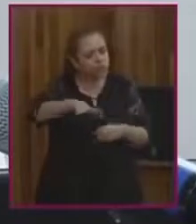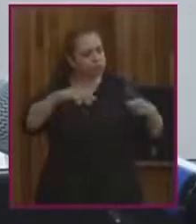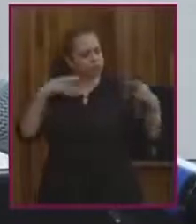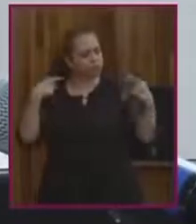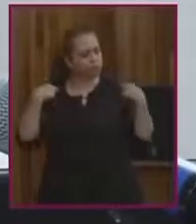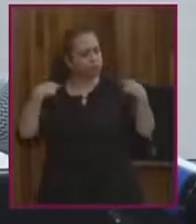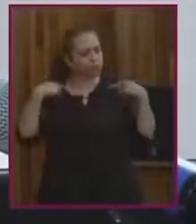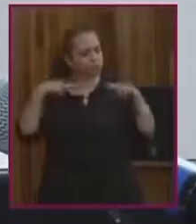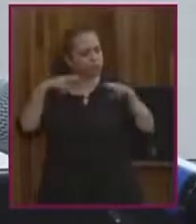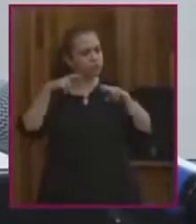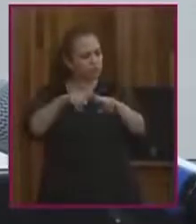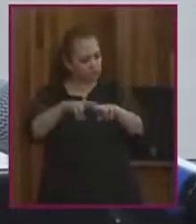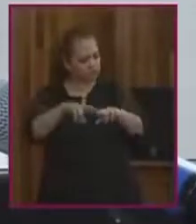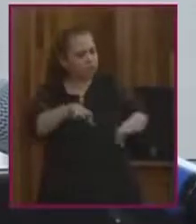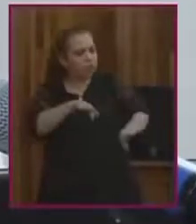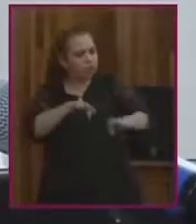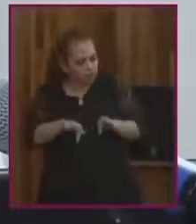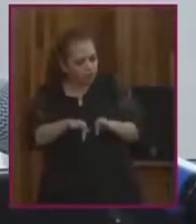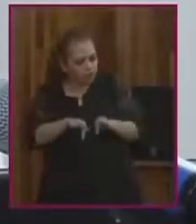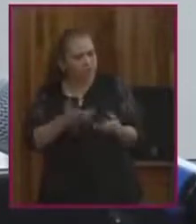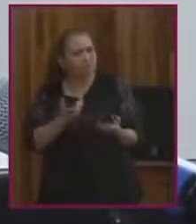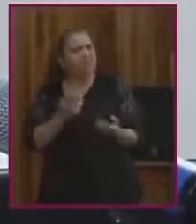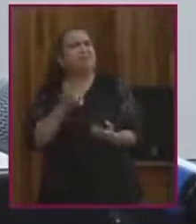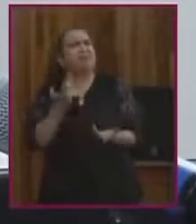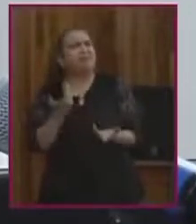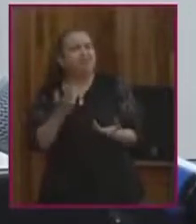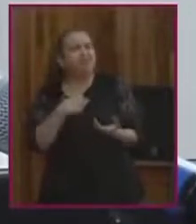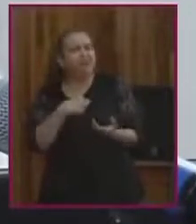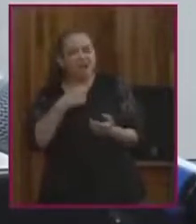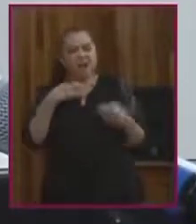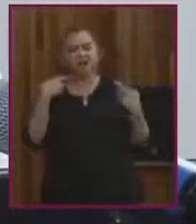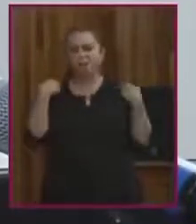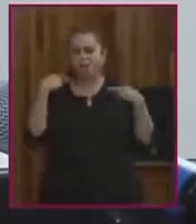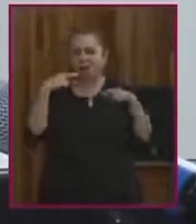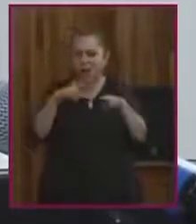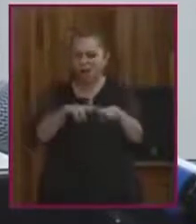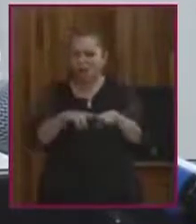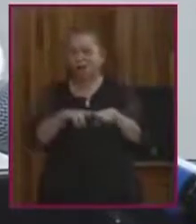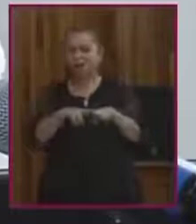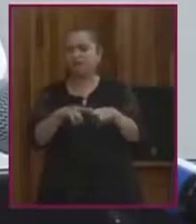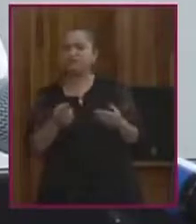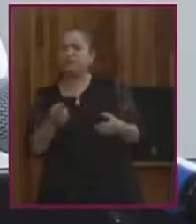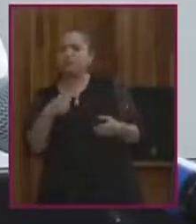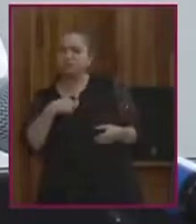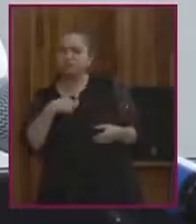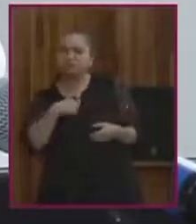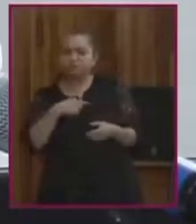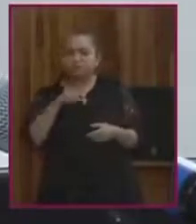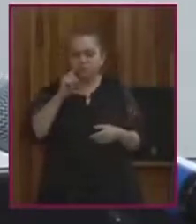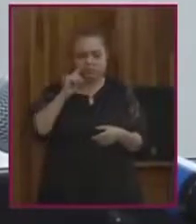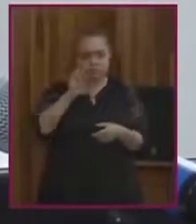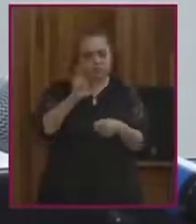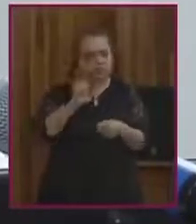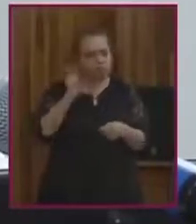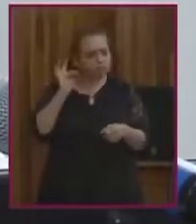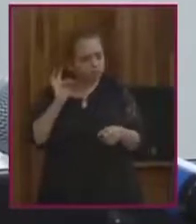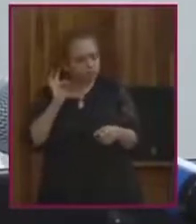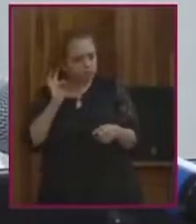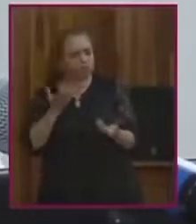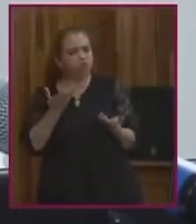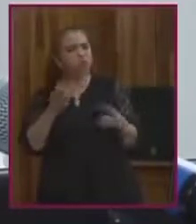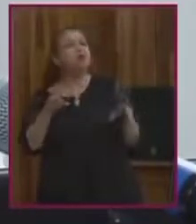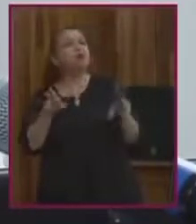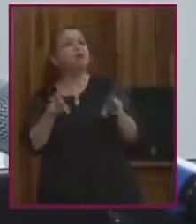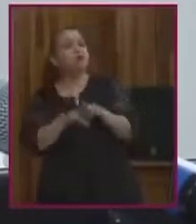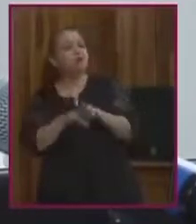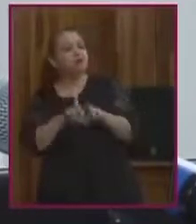¿Qué significa que el docente y en la escuela se retomen problemas tan complejos como los que se dan en la comunidad? ¿Cuáles son los recortes